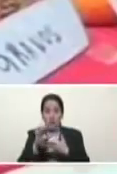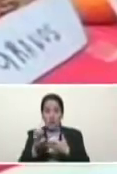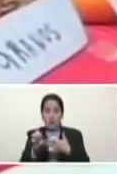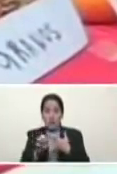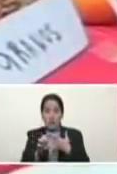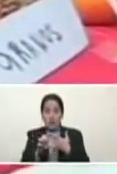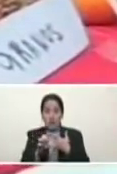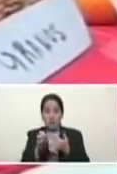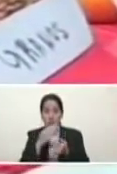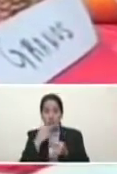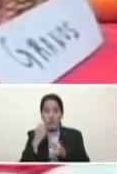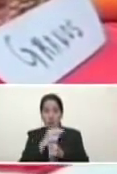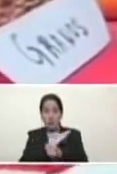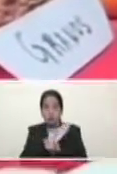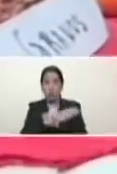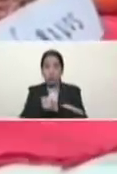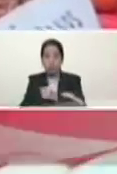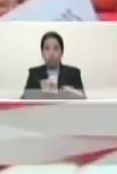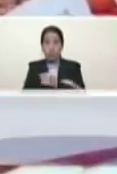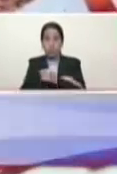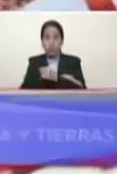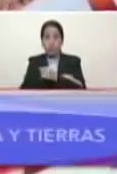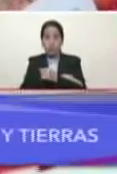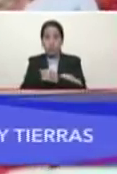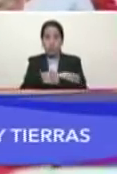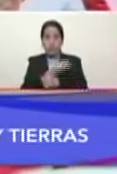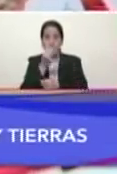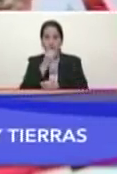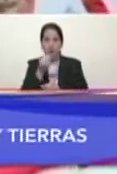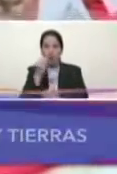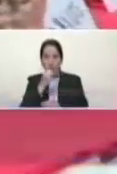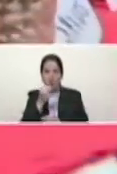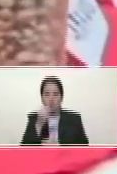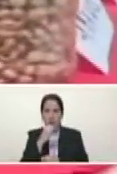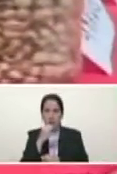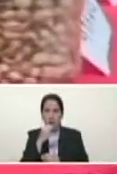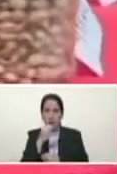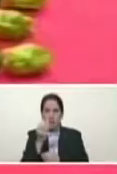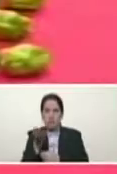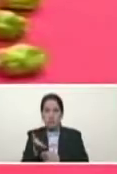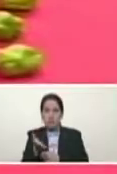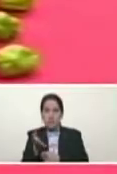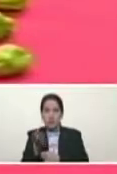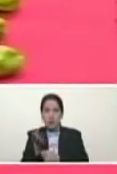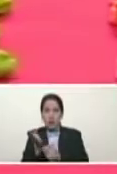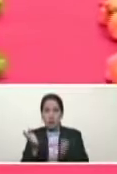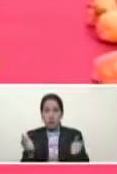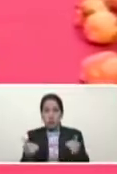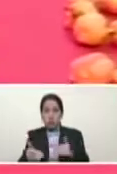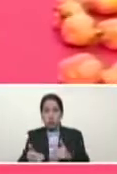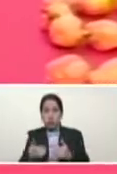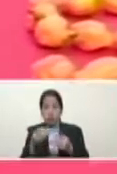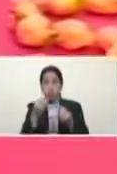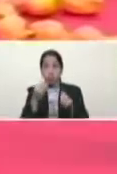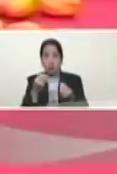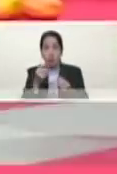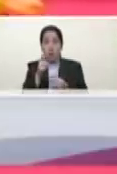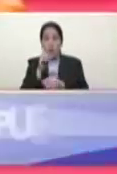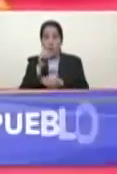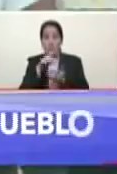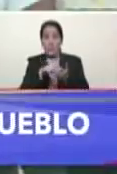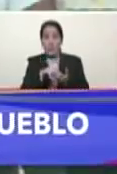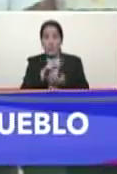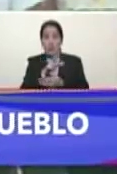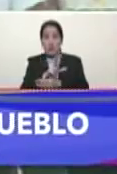conuco como columna vertebral de la soberanía alimentaria, y aquí están los conucos familiares hoy con 1.354